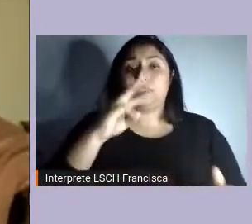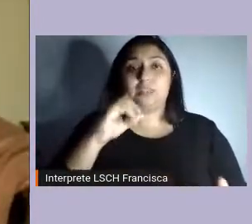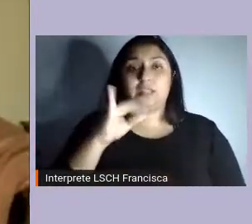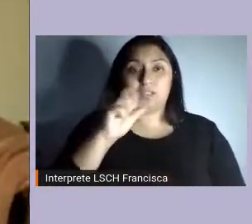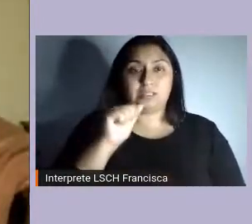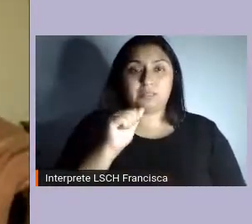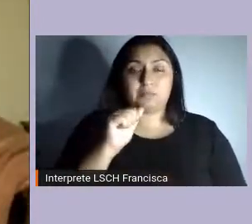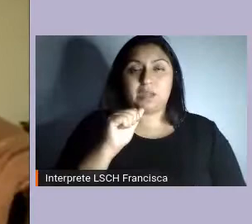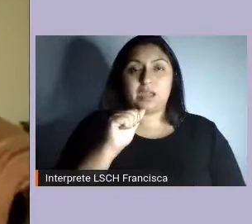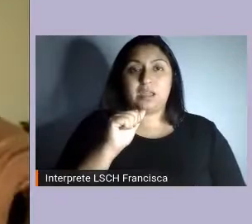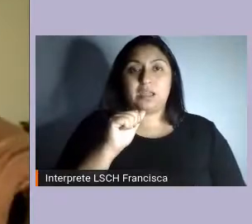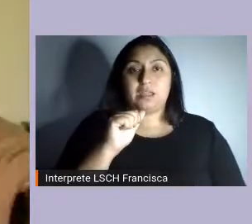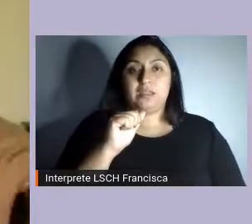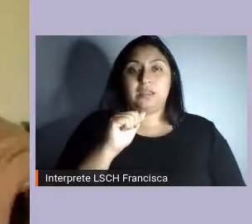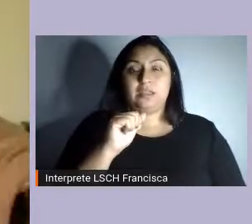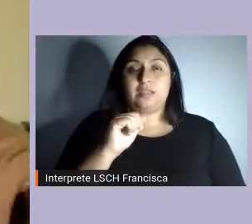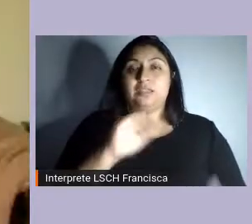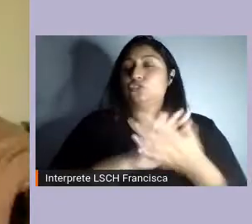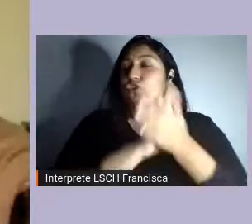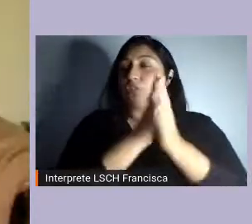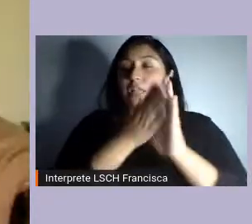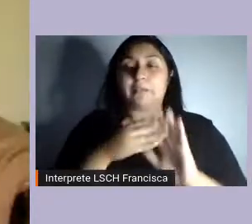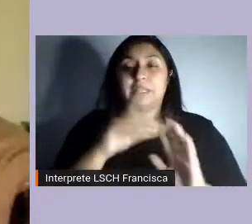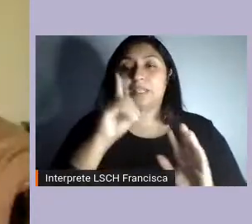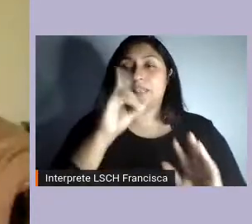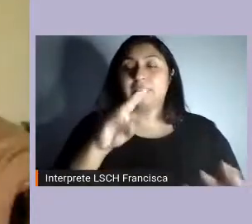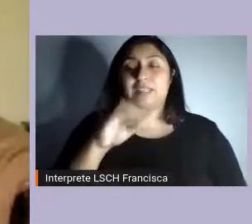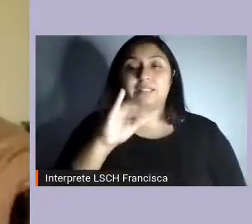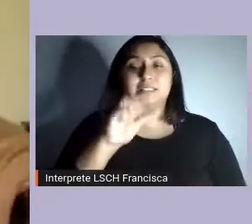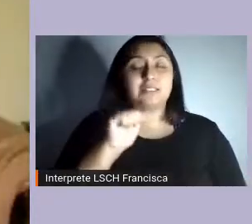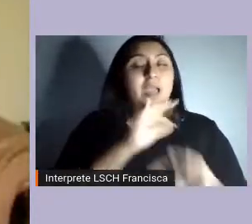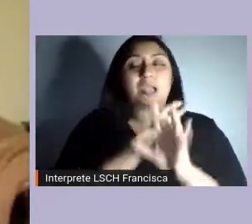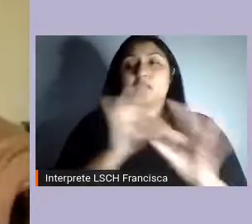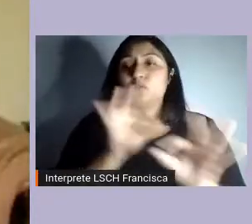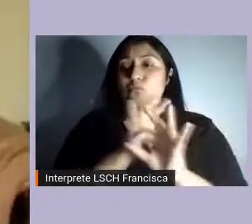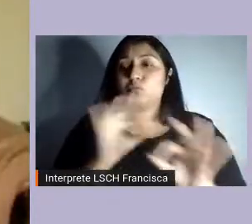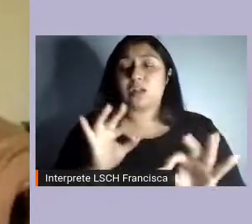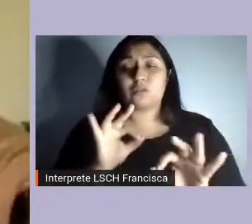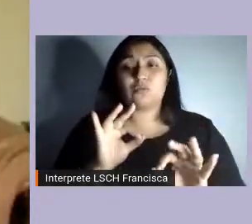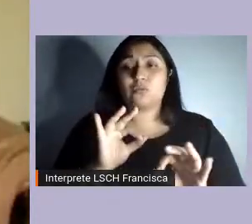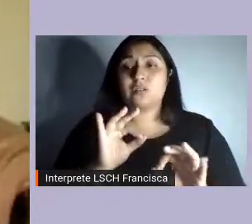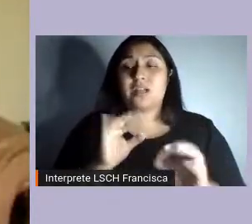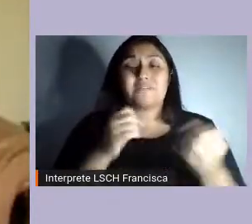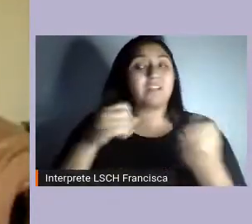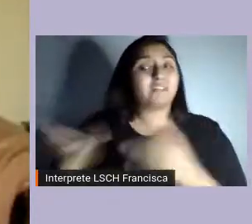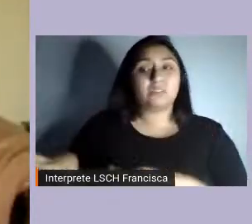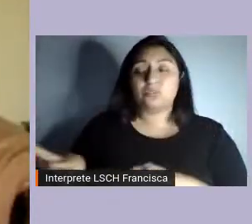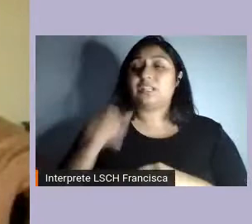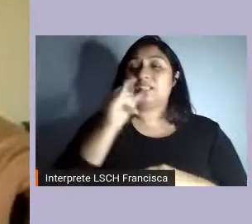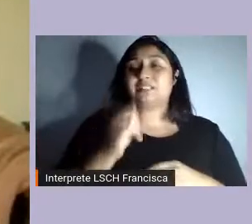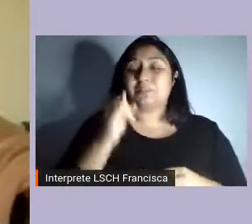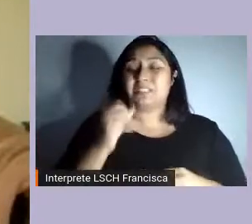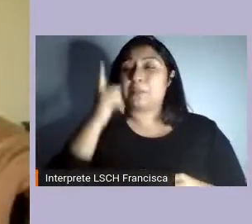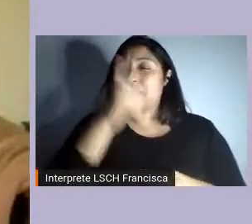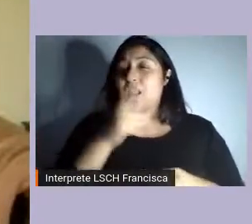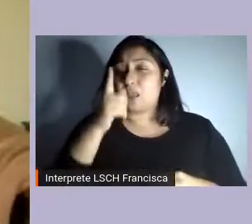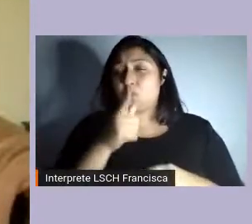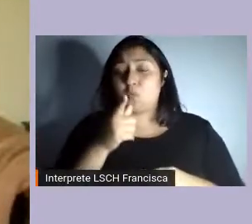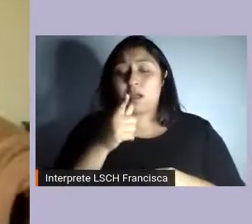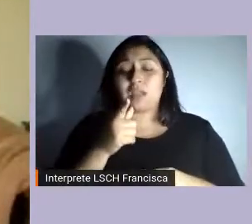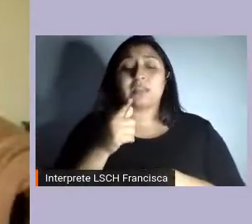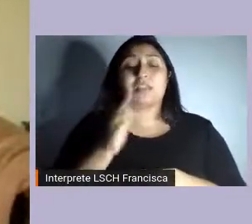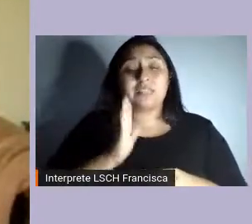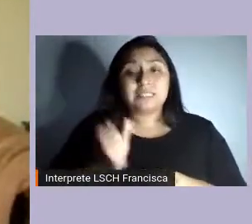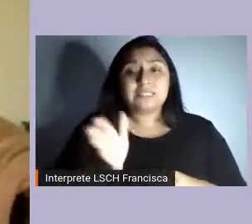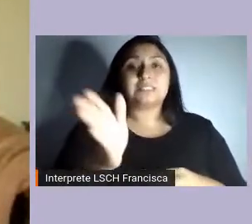proyecta plenamente. La décima es algo que ella nunca va a abandonar, esto fundado, este lenguaje, esta manera de instalarse en la cultura, nunca lo va a perder y lo toma,